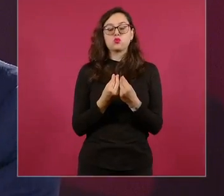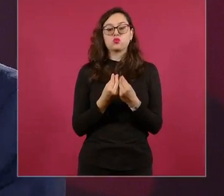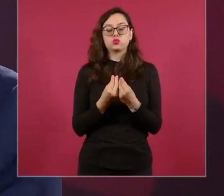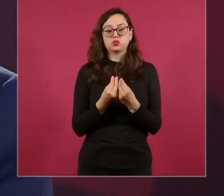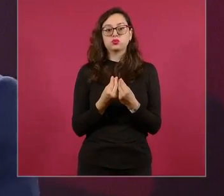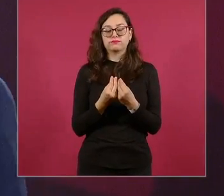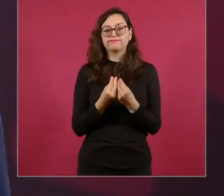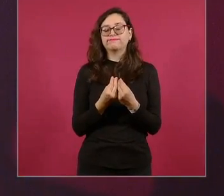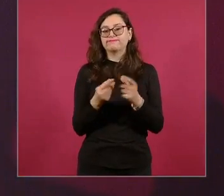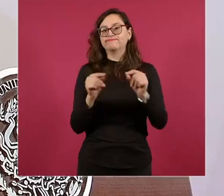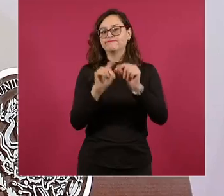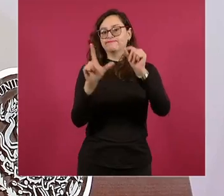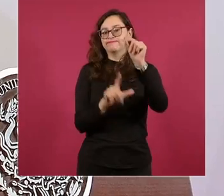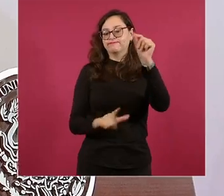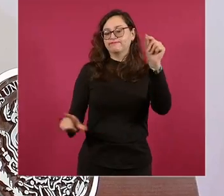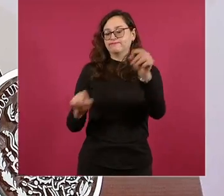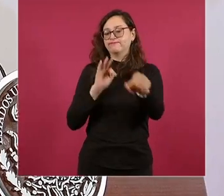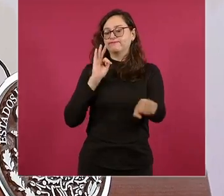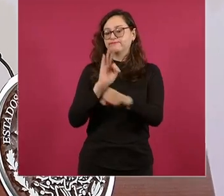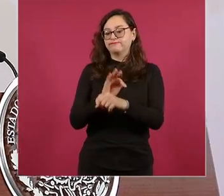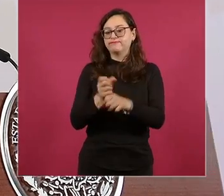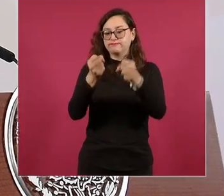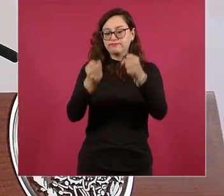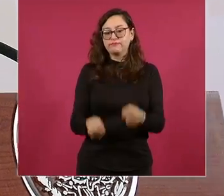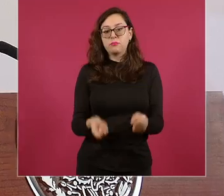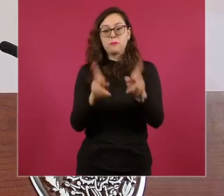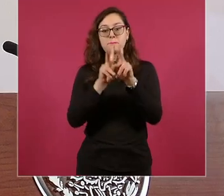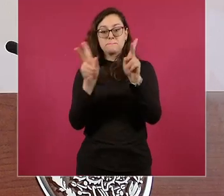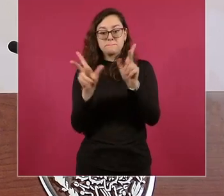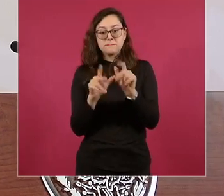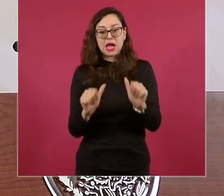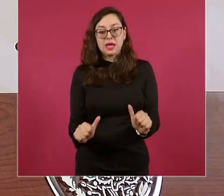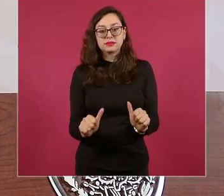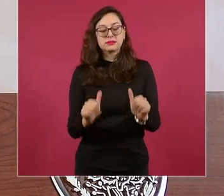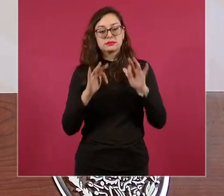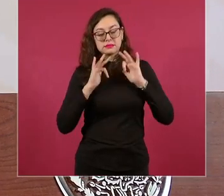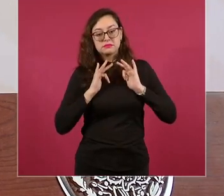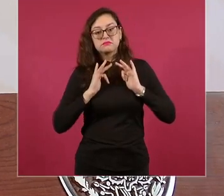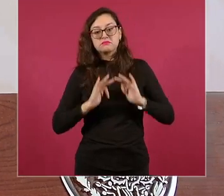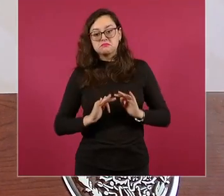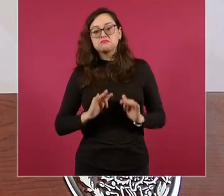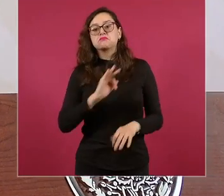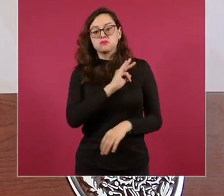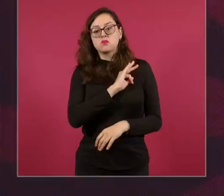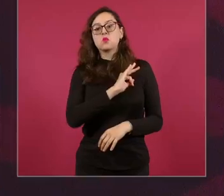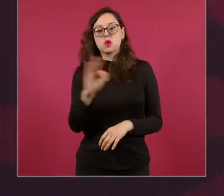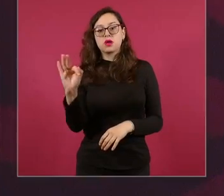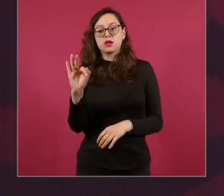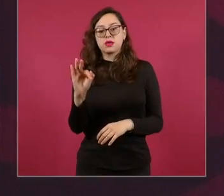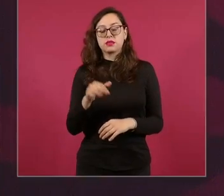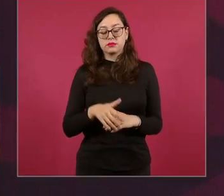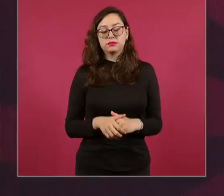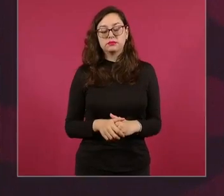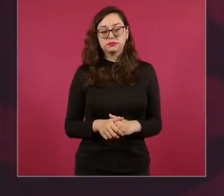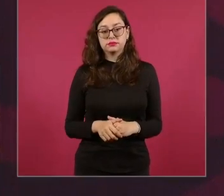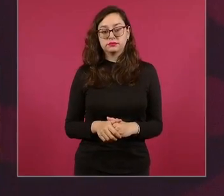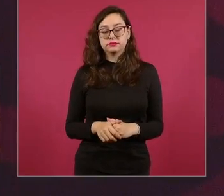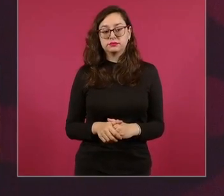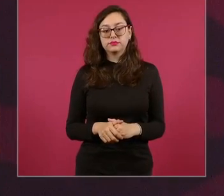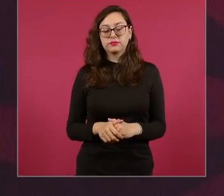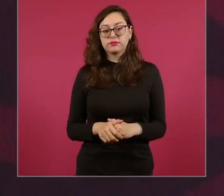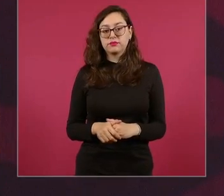garantizar la paz la tranquilidad en todo el país la Guardia Nacional